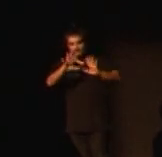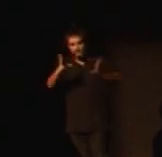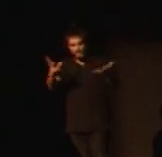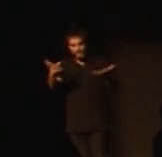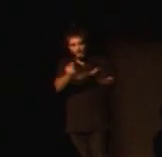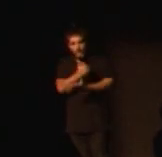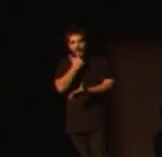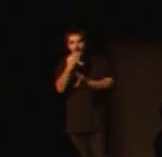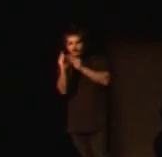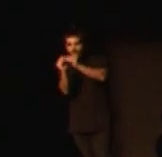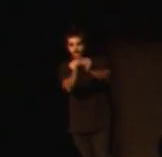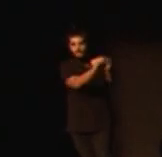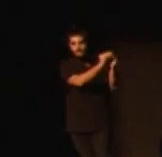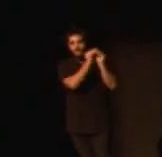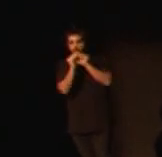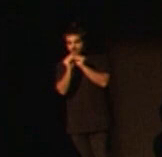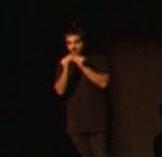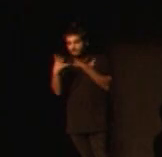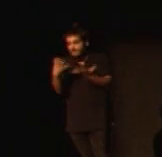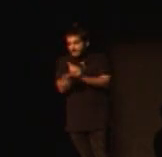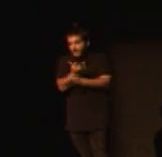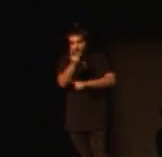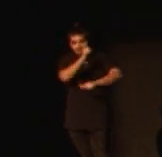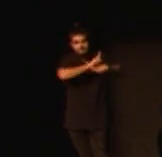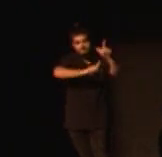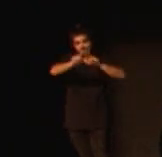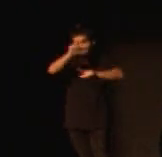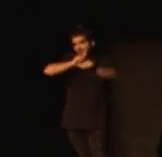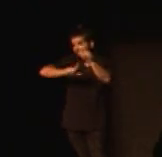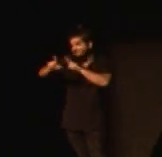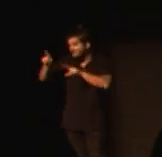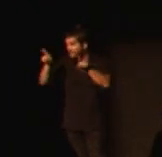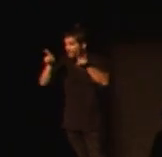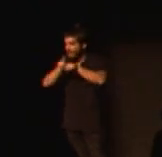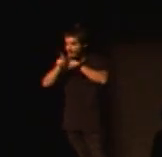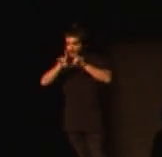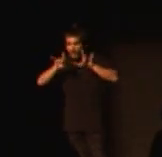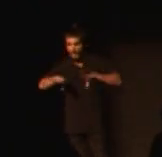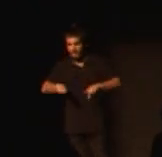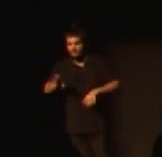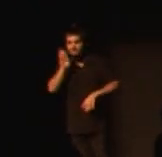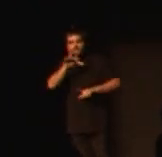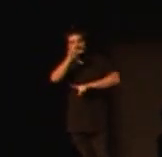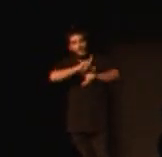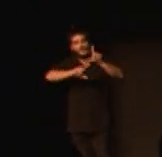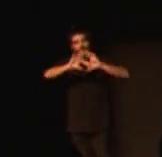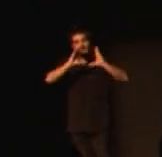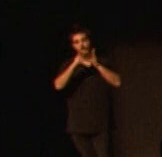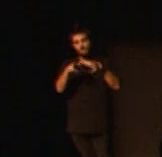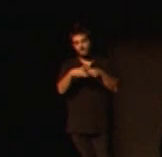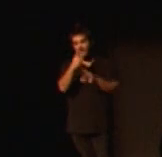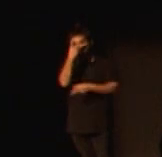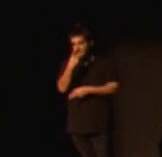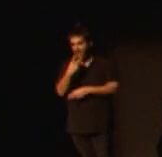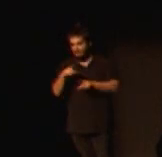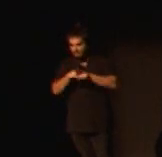común, que todos somos pasajeros de un mismo viaje. Y en ese viaje, el Grupo Social 11 es un tren cargado de